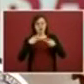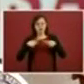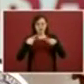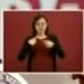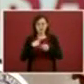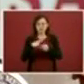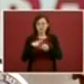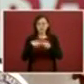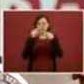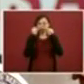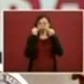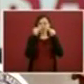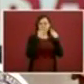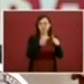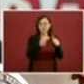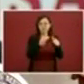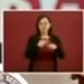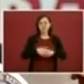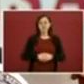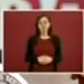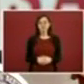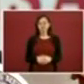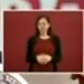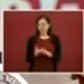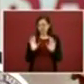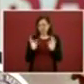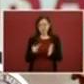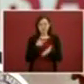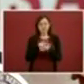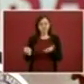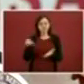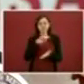tener en general del gobierno, podemos ser coincidentes.